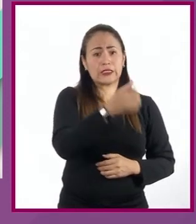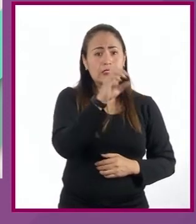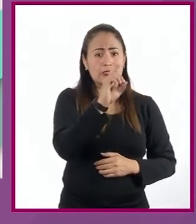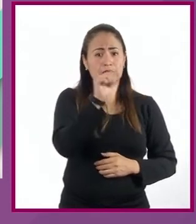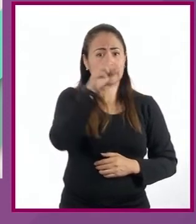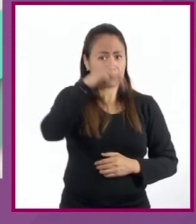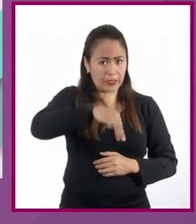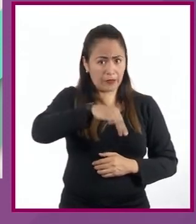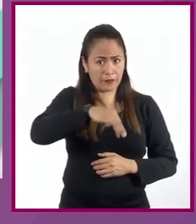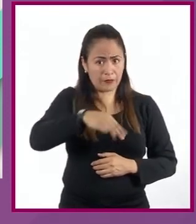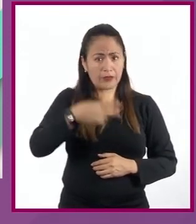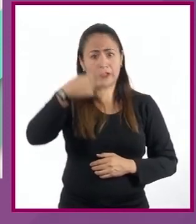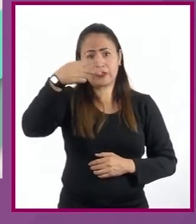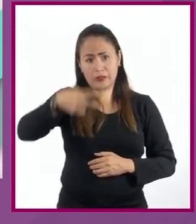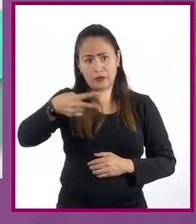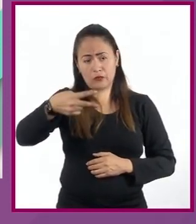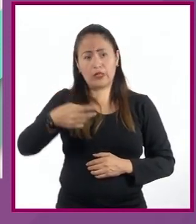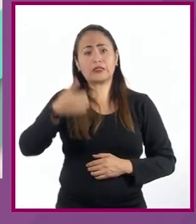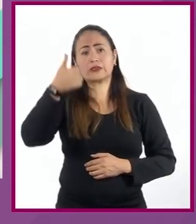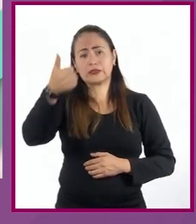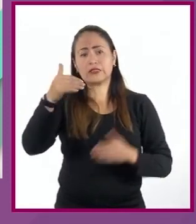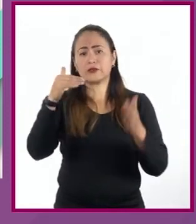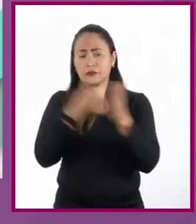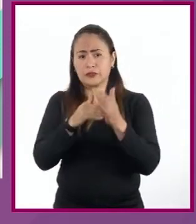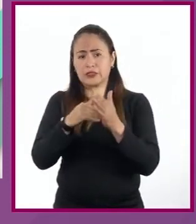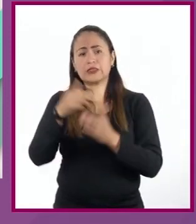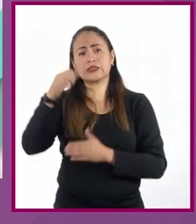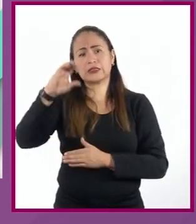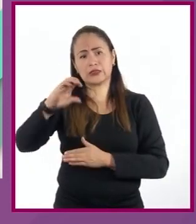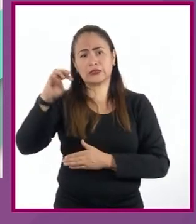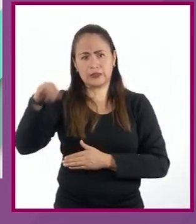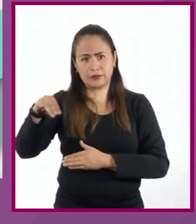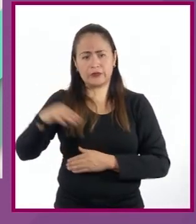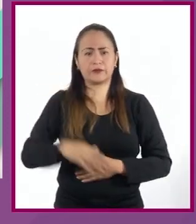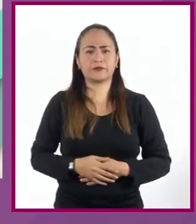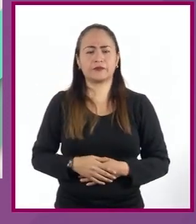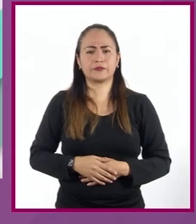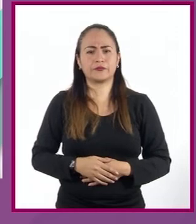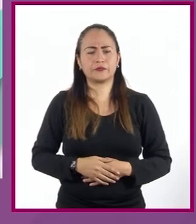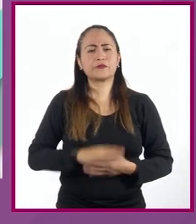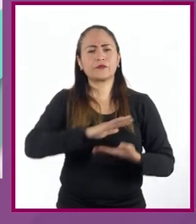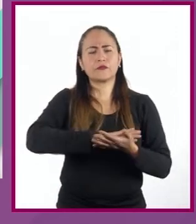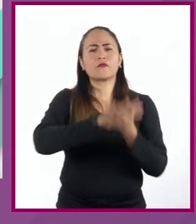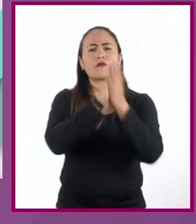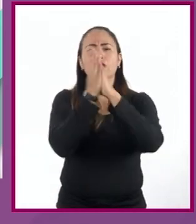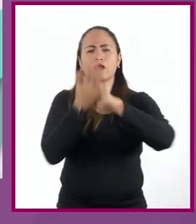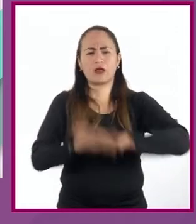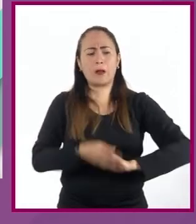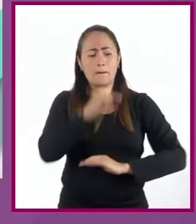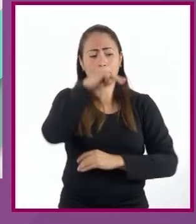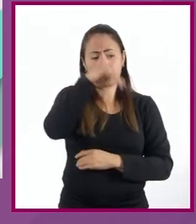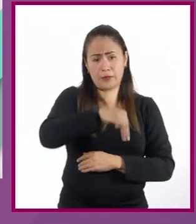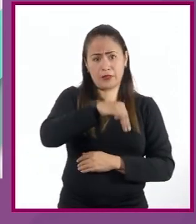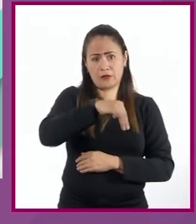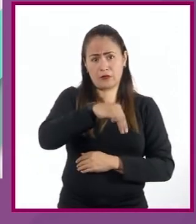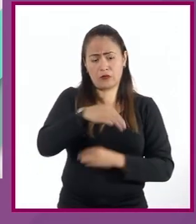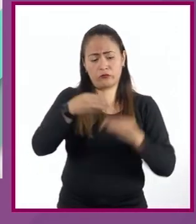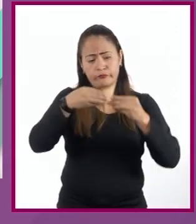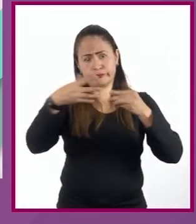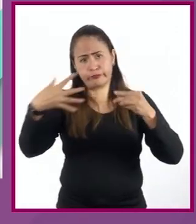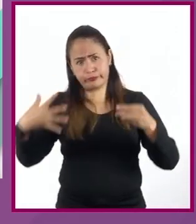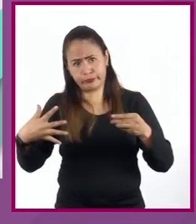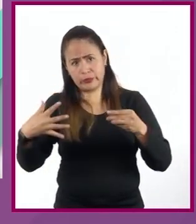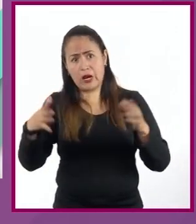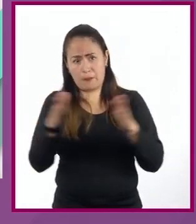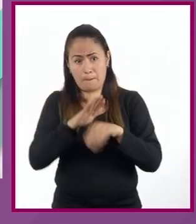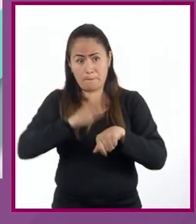es equivalente a 6000 centímetros. Para obtener la equivalencia entre el metro y uno de sus